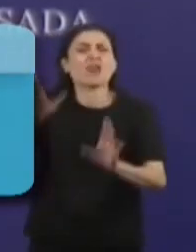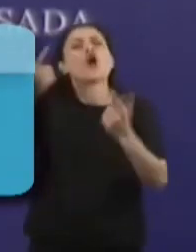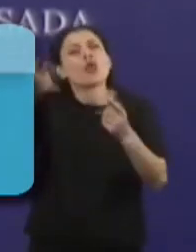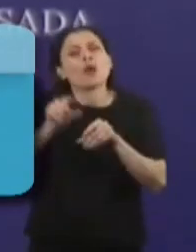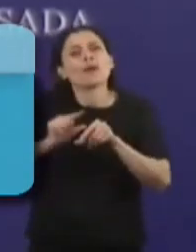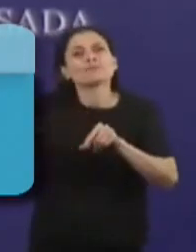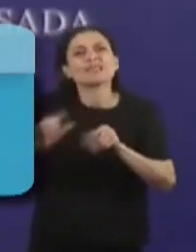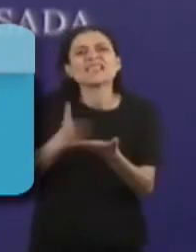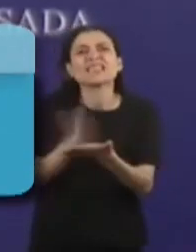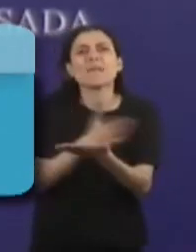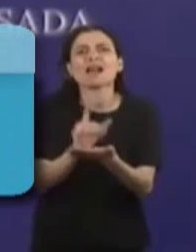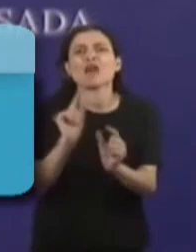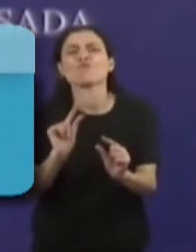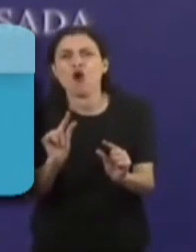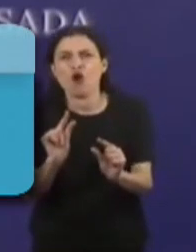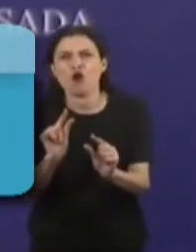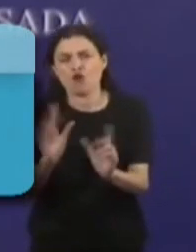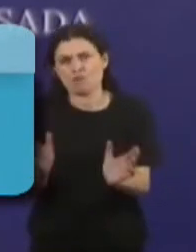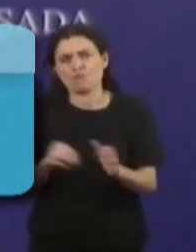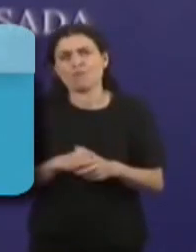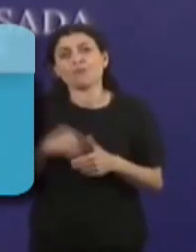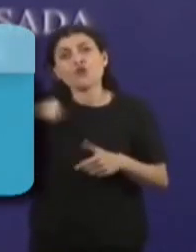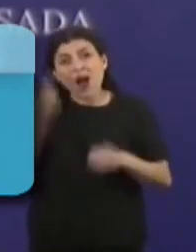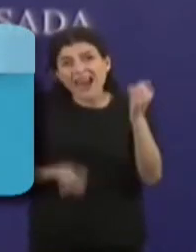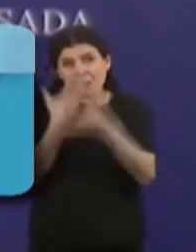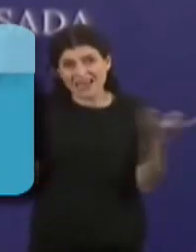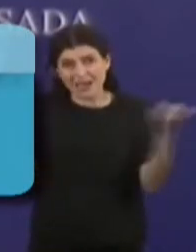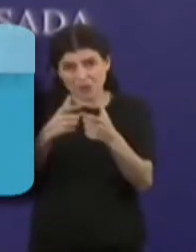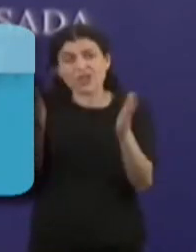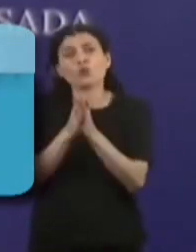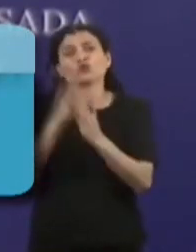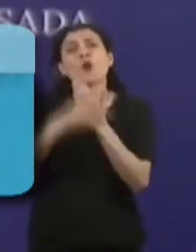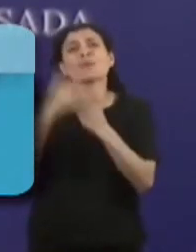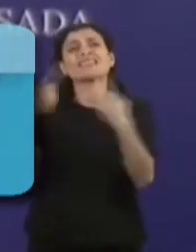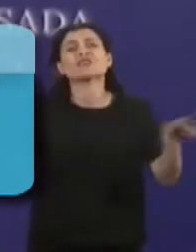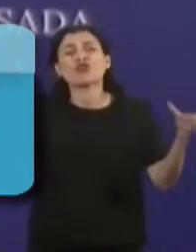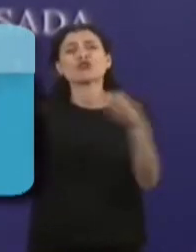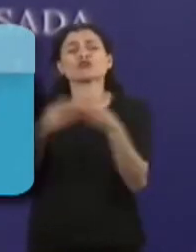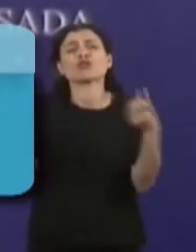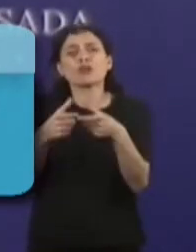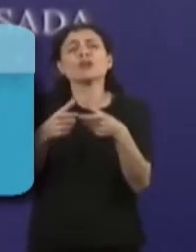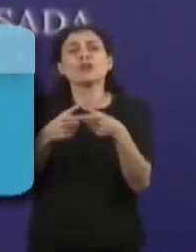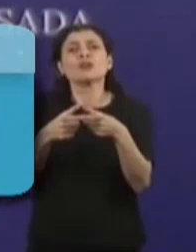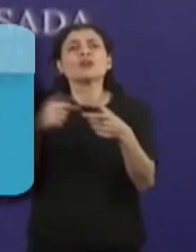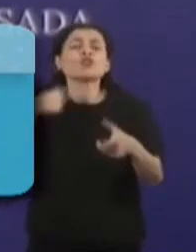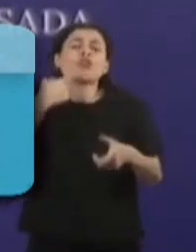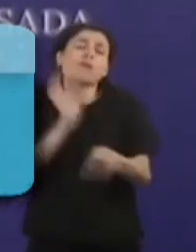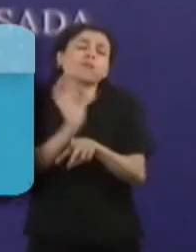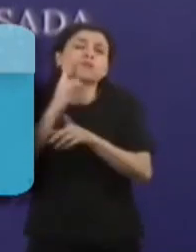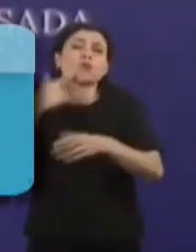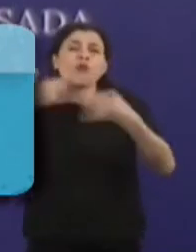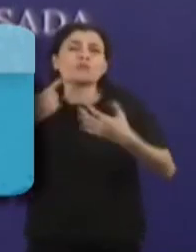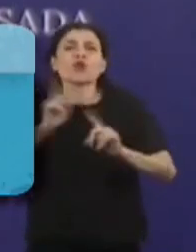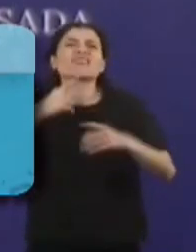yo hoy me he reunido esta mañana con los ministros, en una reunión, yo diría informal,